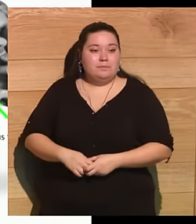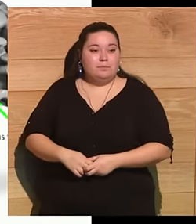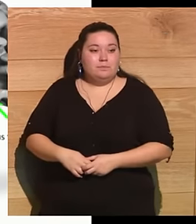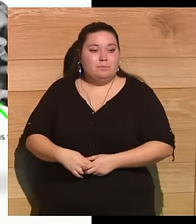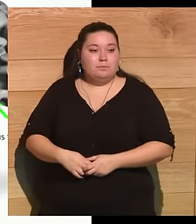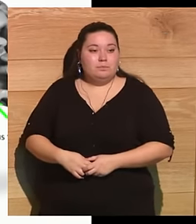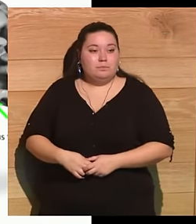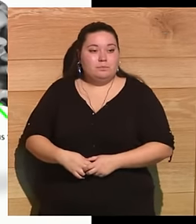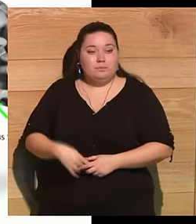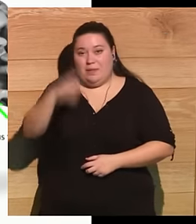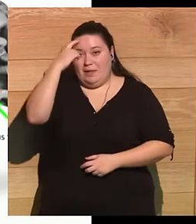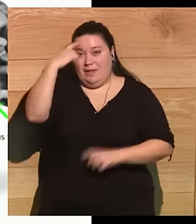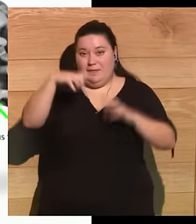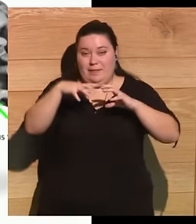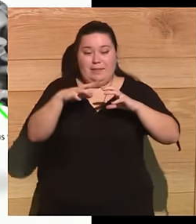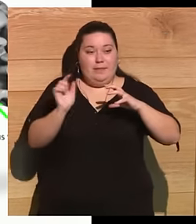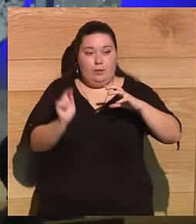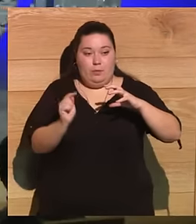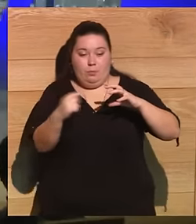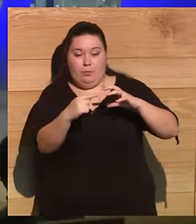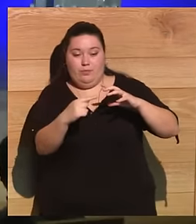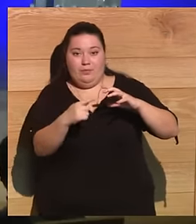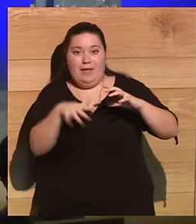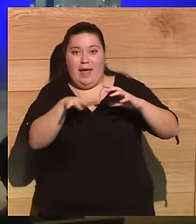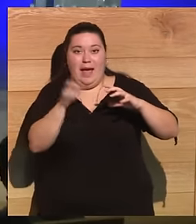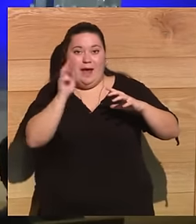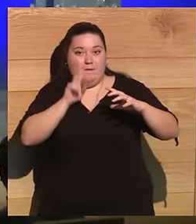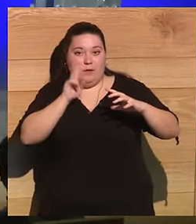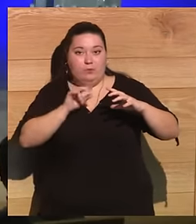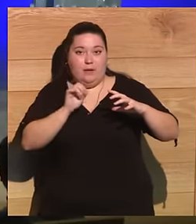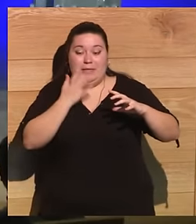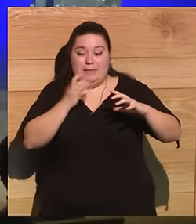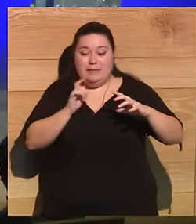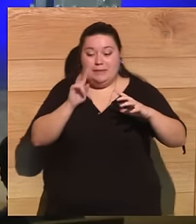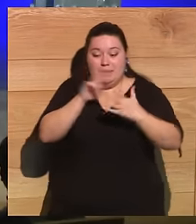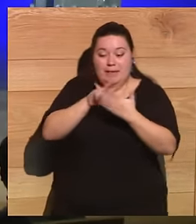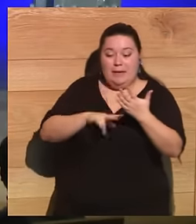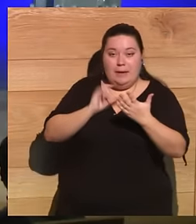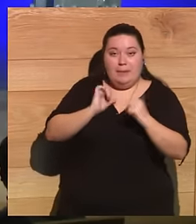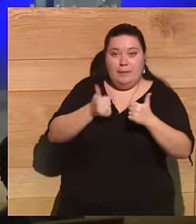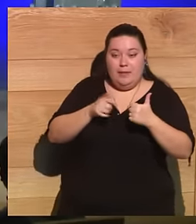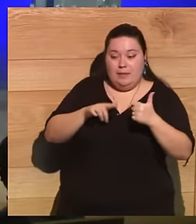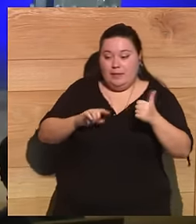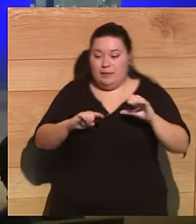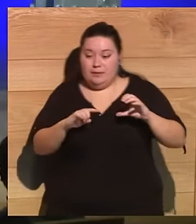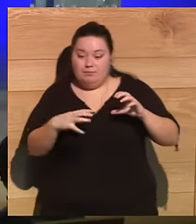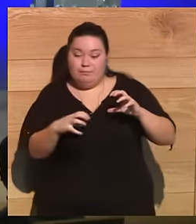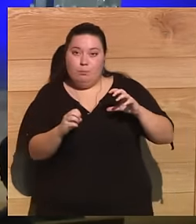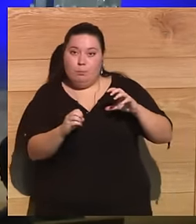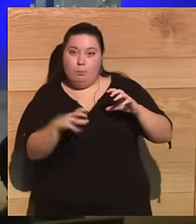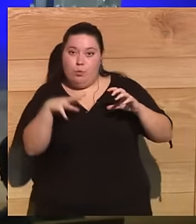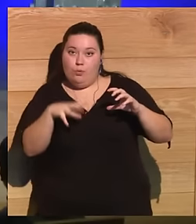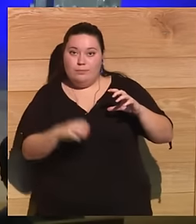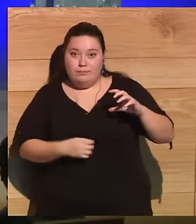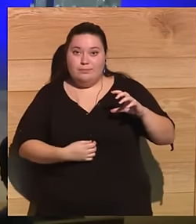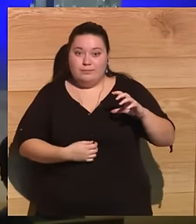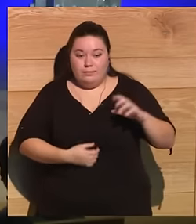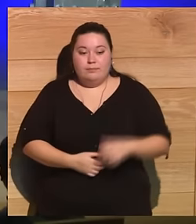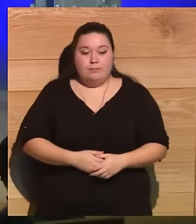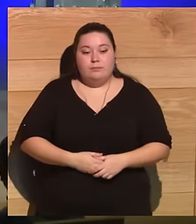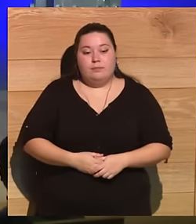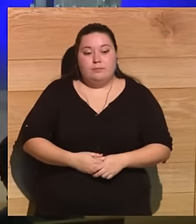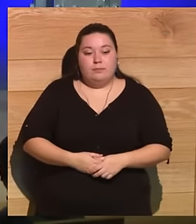la flecha verde que indica la aparición del área visual. Cuando empiezas a leer, esta área hace, digamos, su aparición.